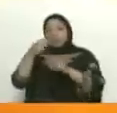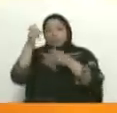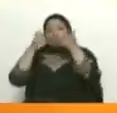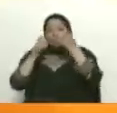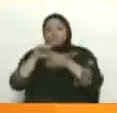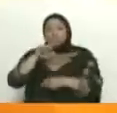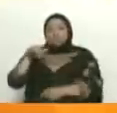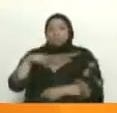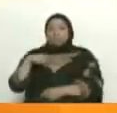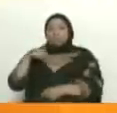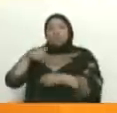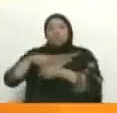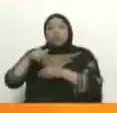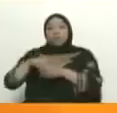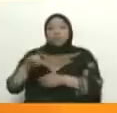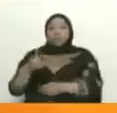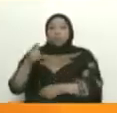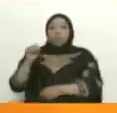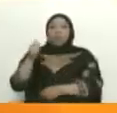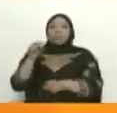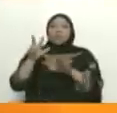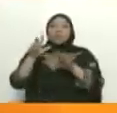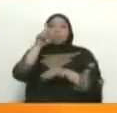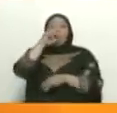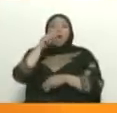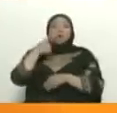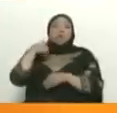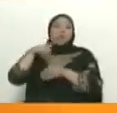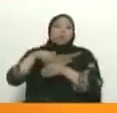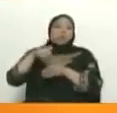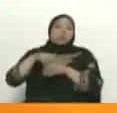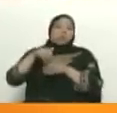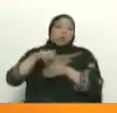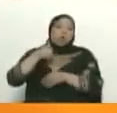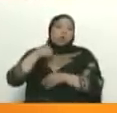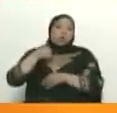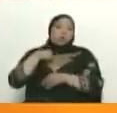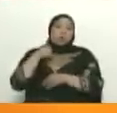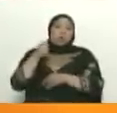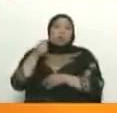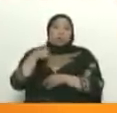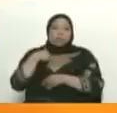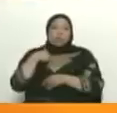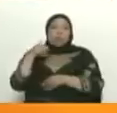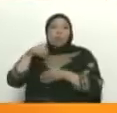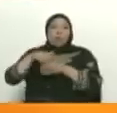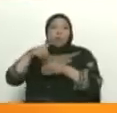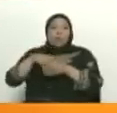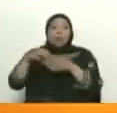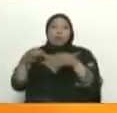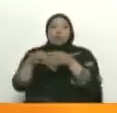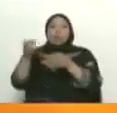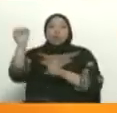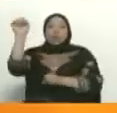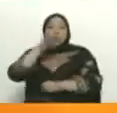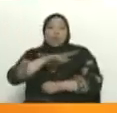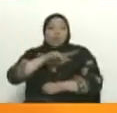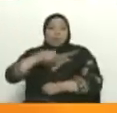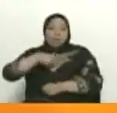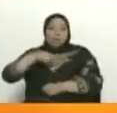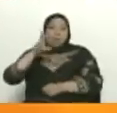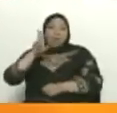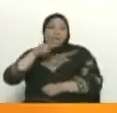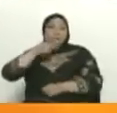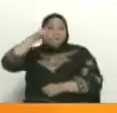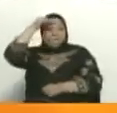La primera vez que yo voté en mi vida, tenía 18 años, y por supuesto voté por el partido de mi padre, la Liga Socialista.